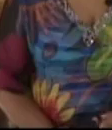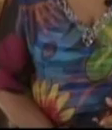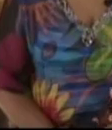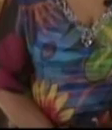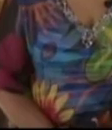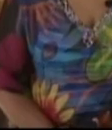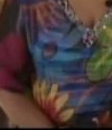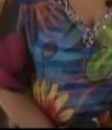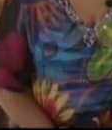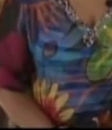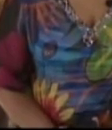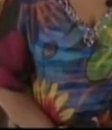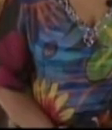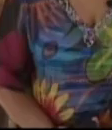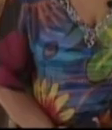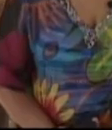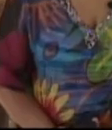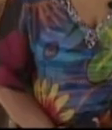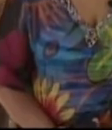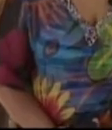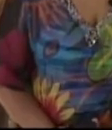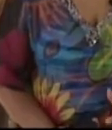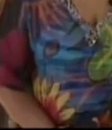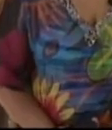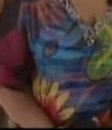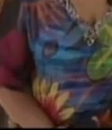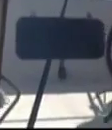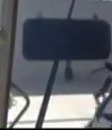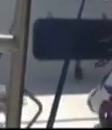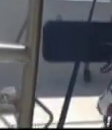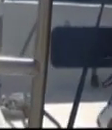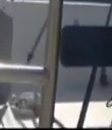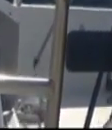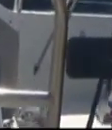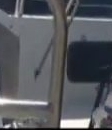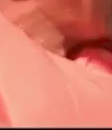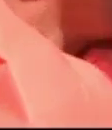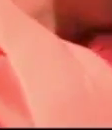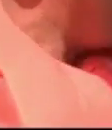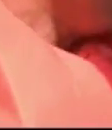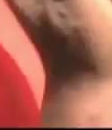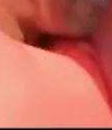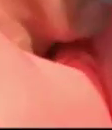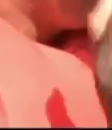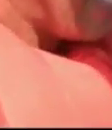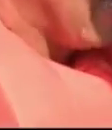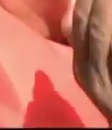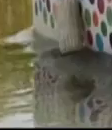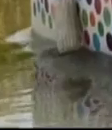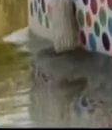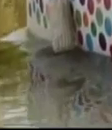yo puedo estar en los espacios en igualdad de condiciones que las demás personas